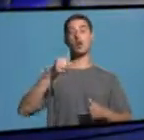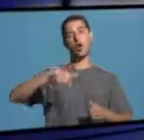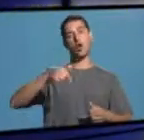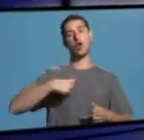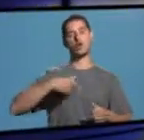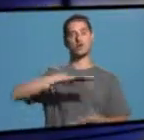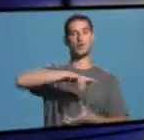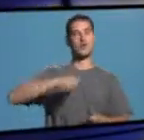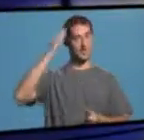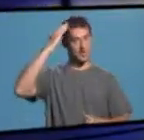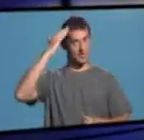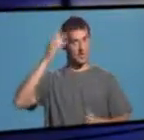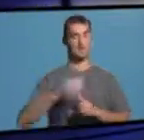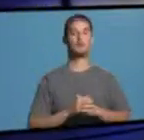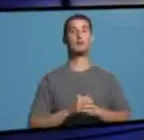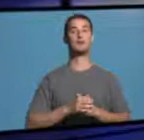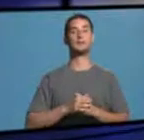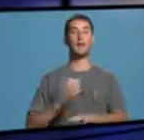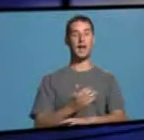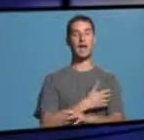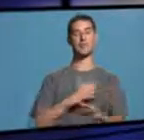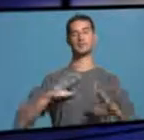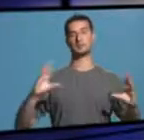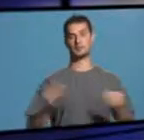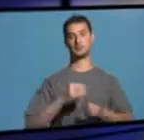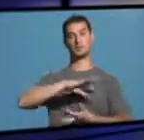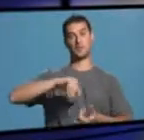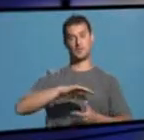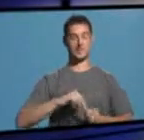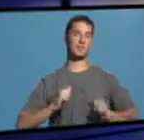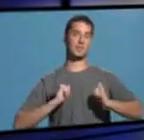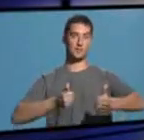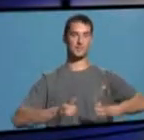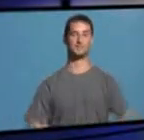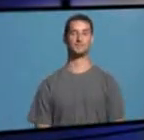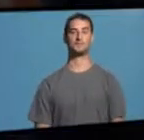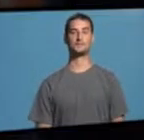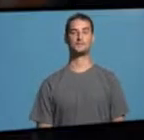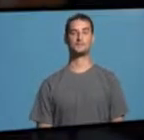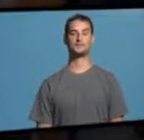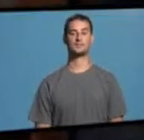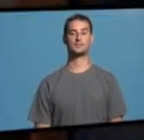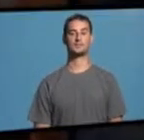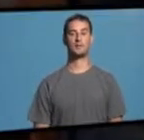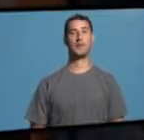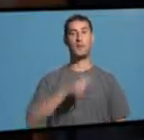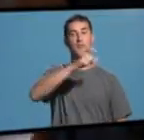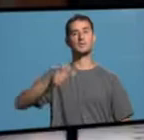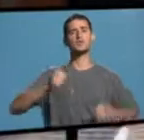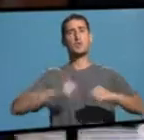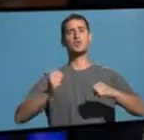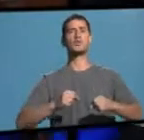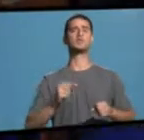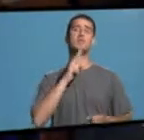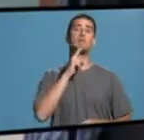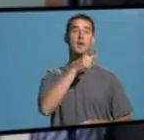este espazo informativo semanal. O resto de contidos vémolos no seguinte sumario. As persoas maiores de